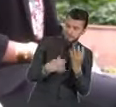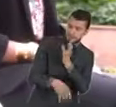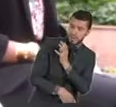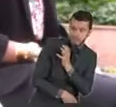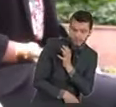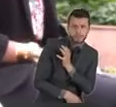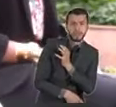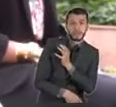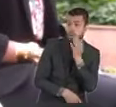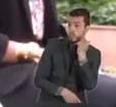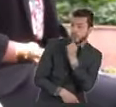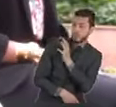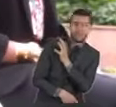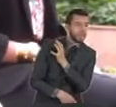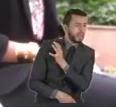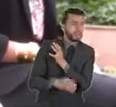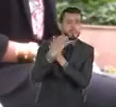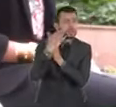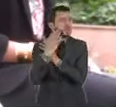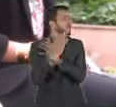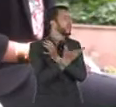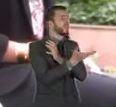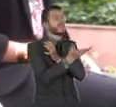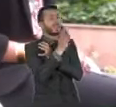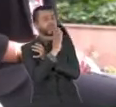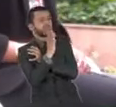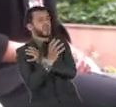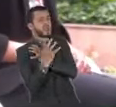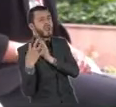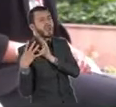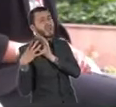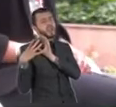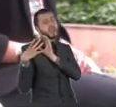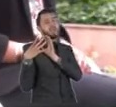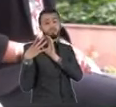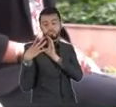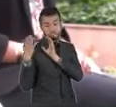dárselo. Entonces ellas lo siguen cargando.